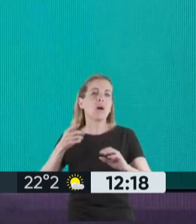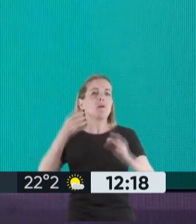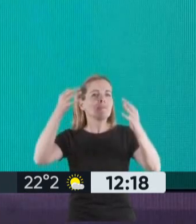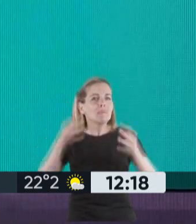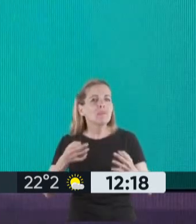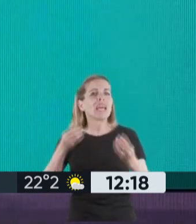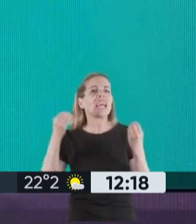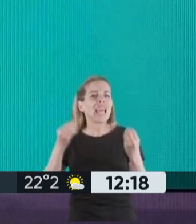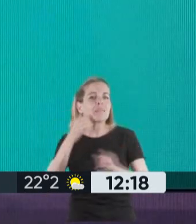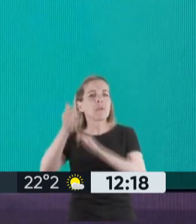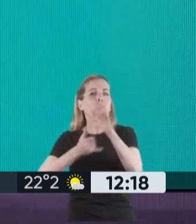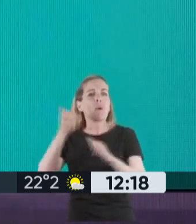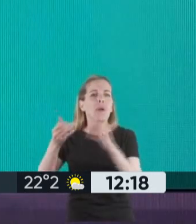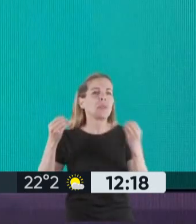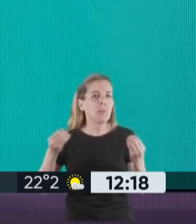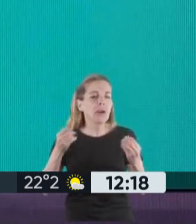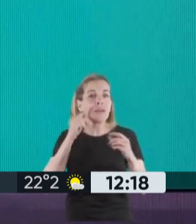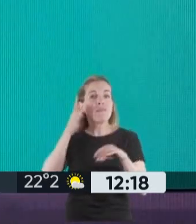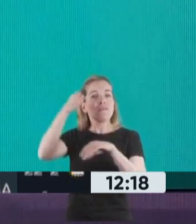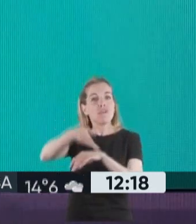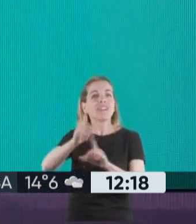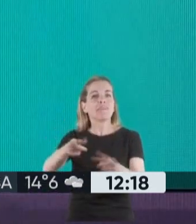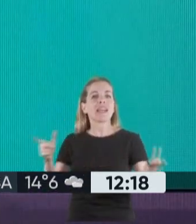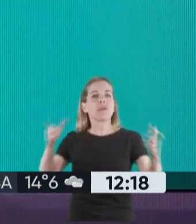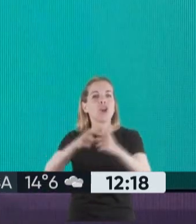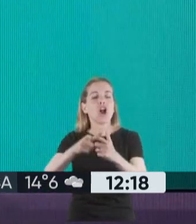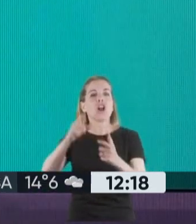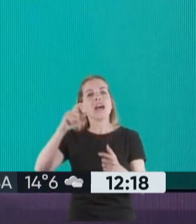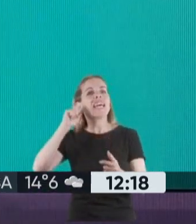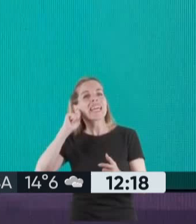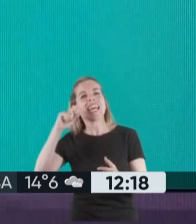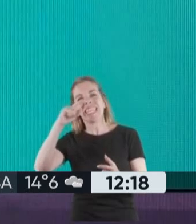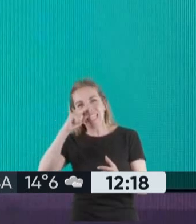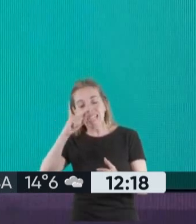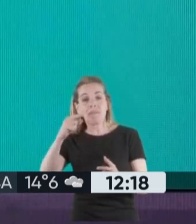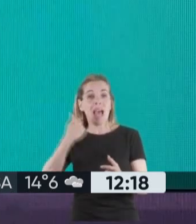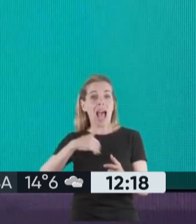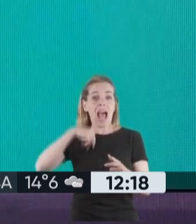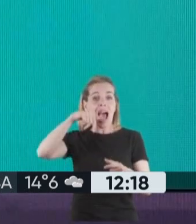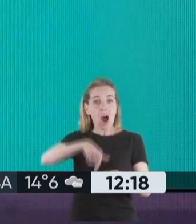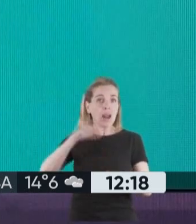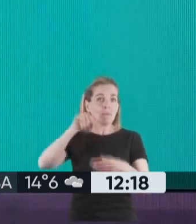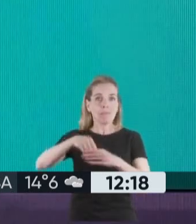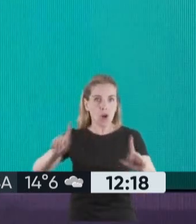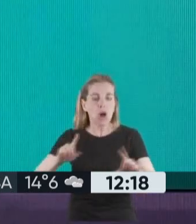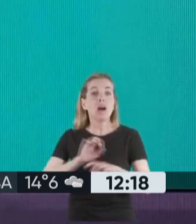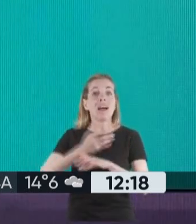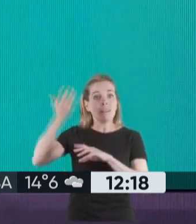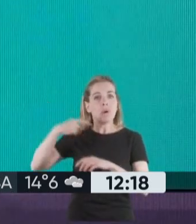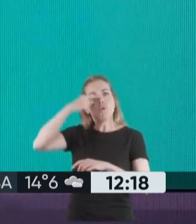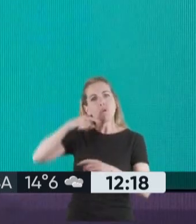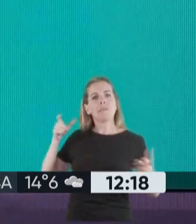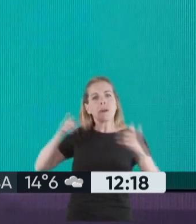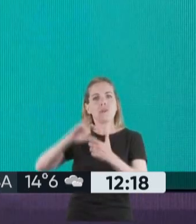esto, que fue la experiencia de la reunión del G7. Argentina no participa del G7 habitualmente, fuimos invitados a la última reunión